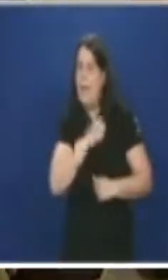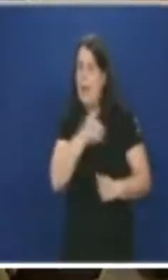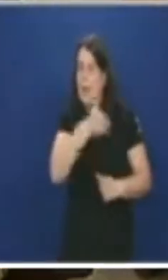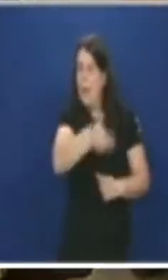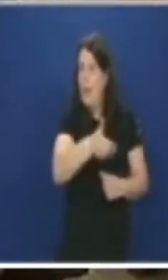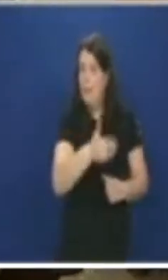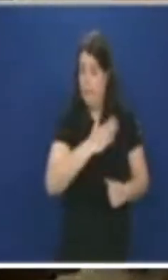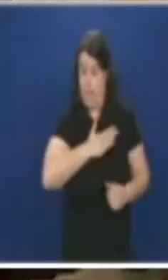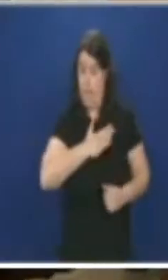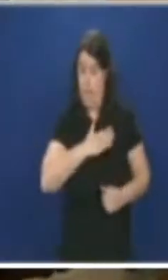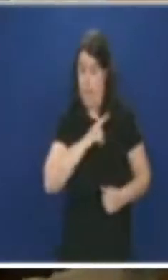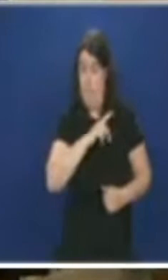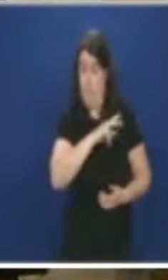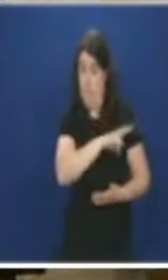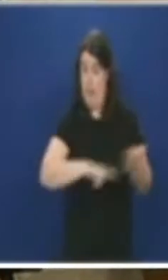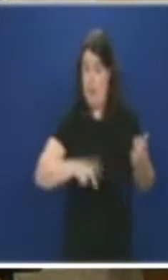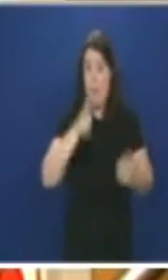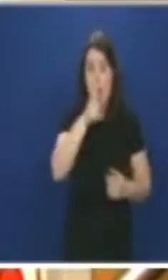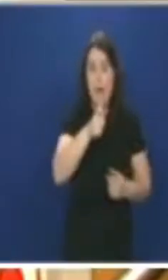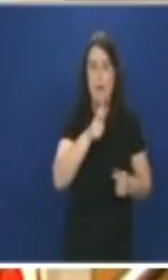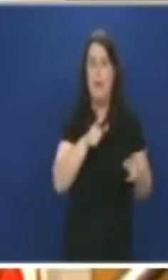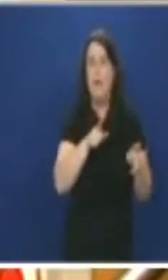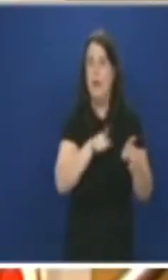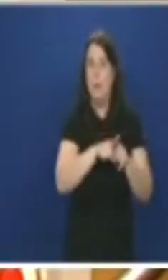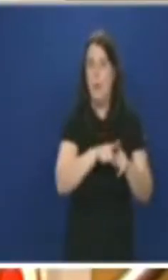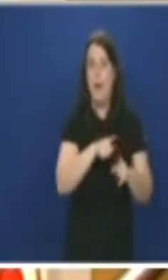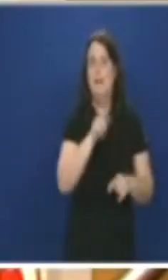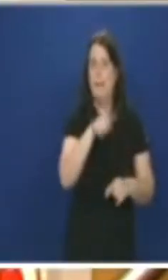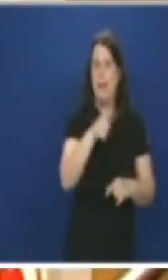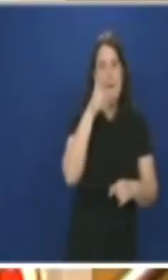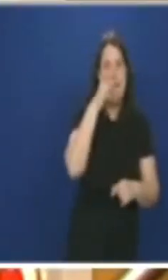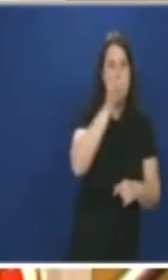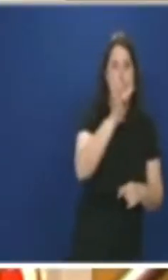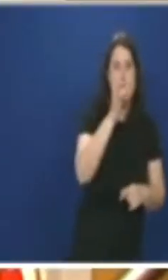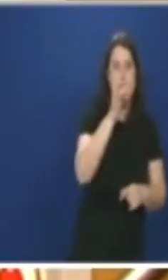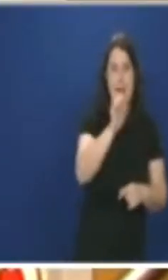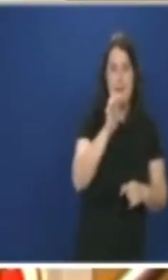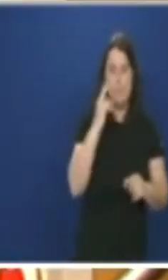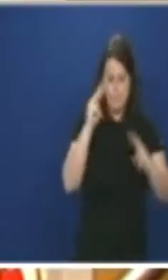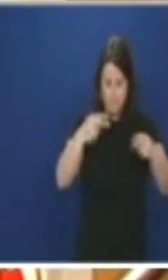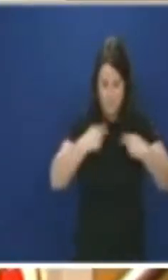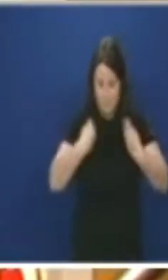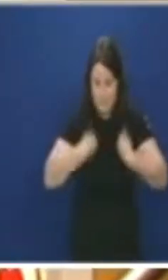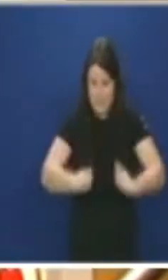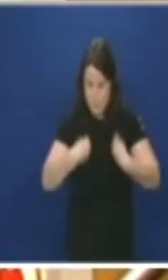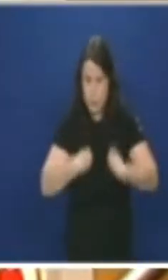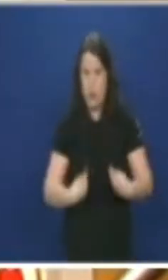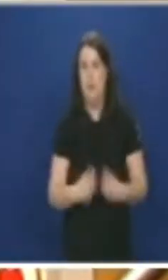o noso pobo tibera fe no propio pobo.